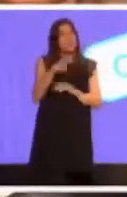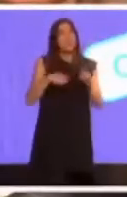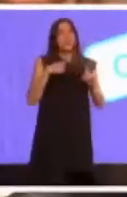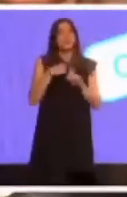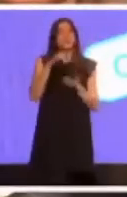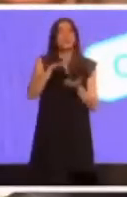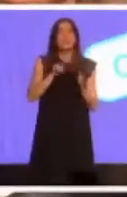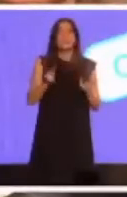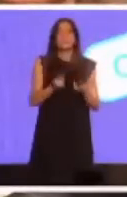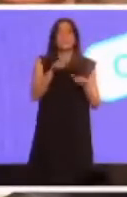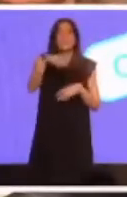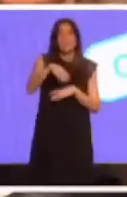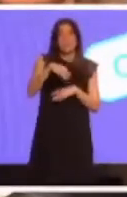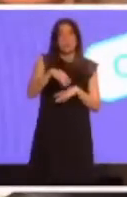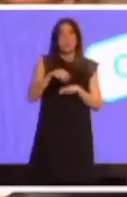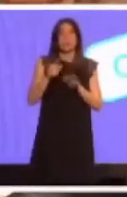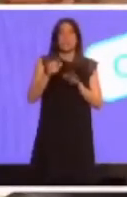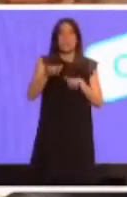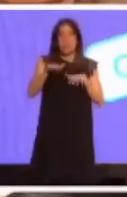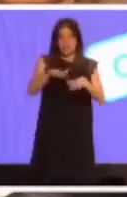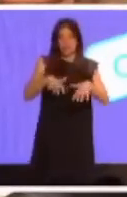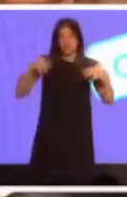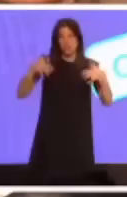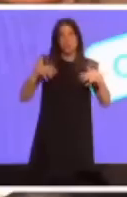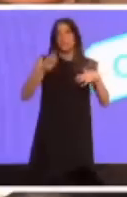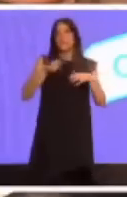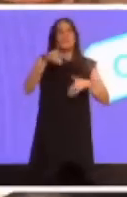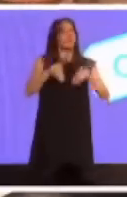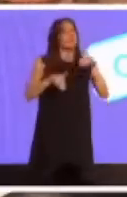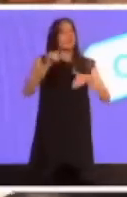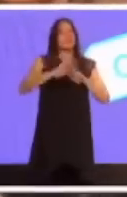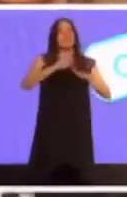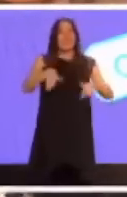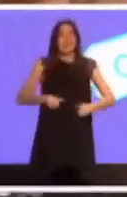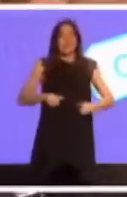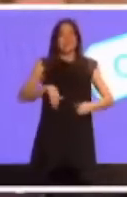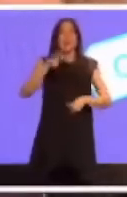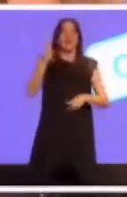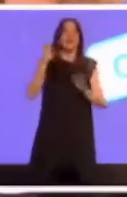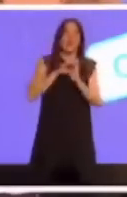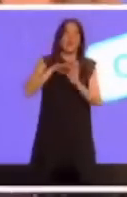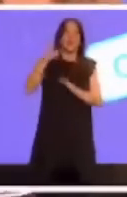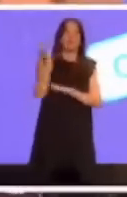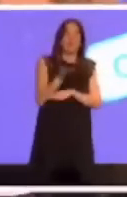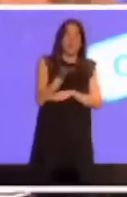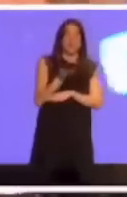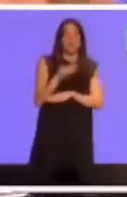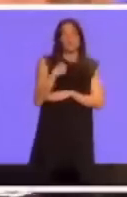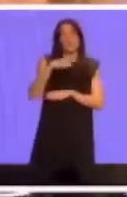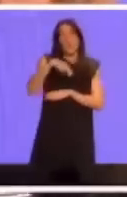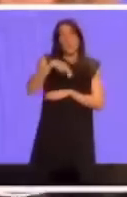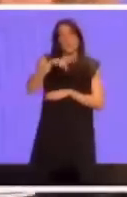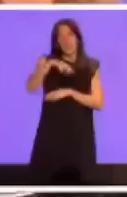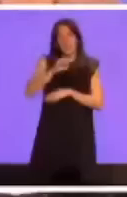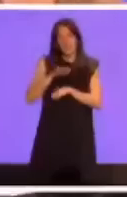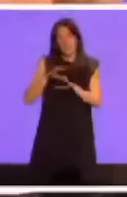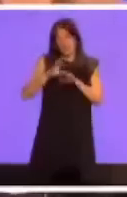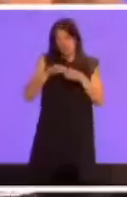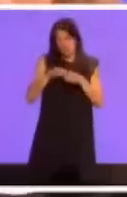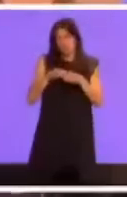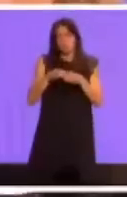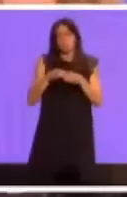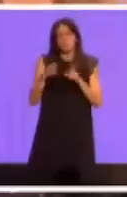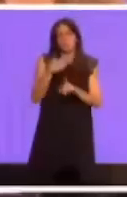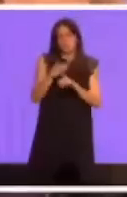no se vote en el congreso de los diputados la vuelta al código penal de la manada y le demos la oportunidad